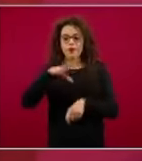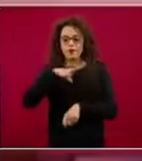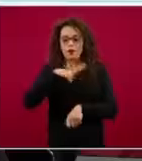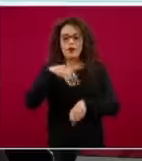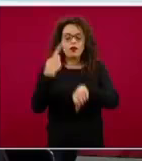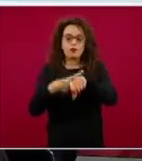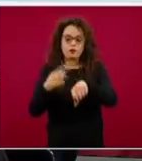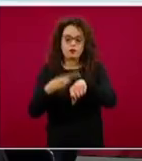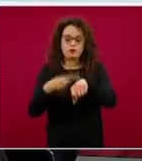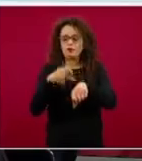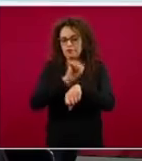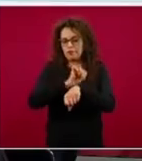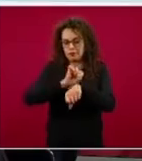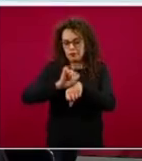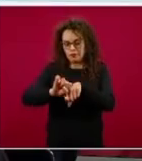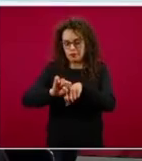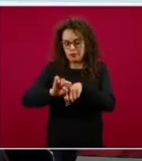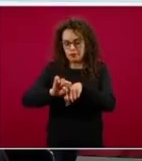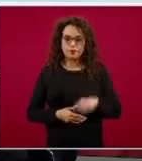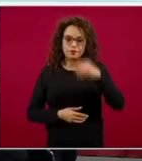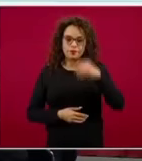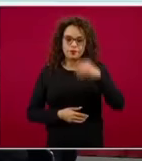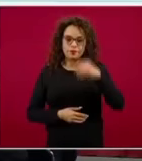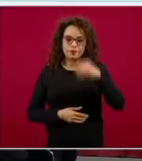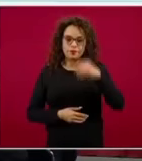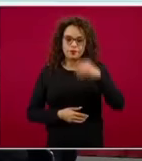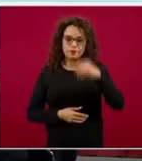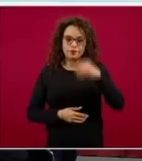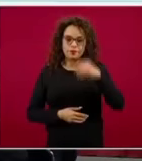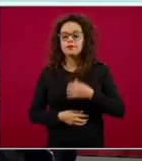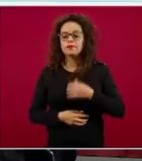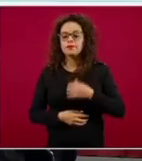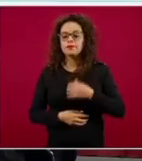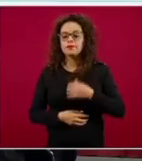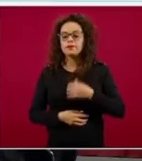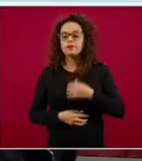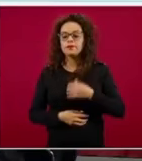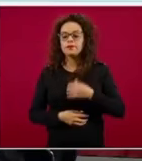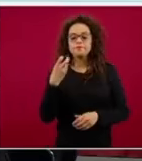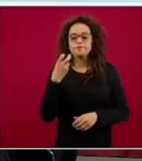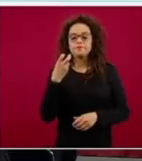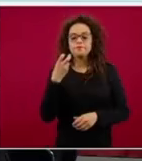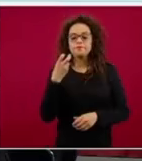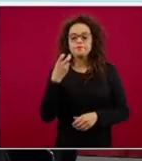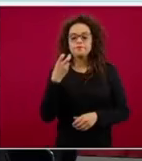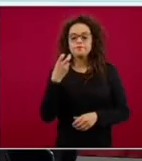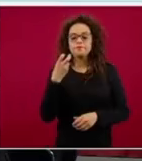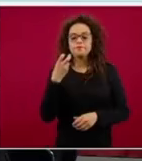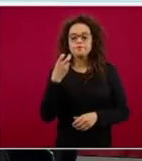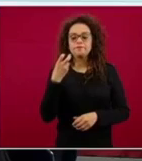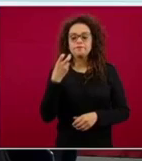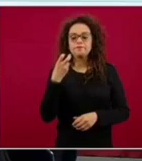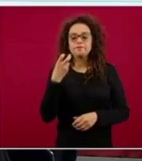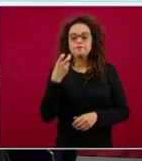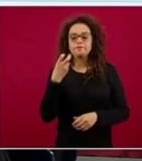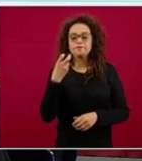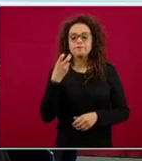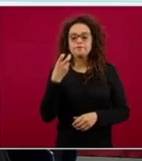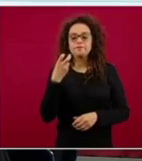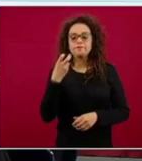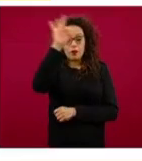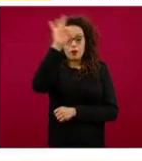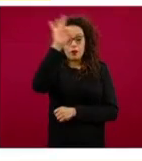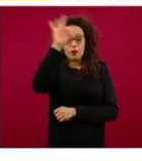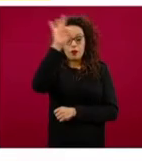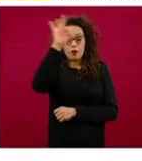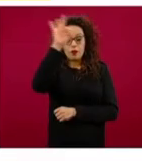leve. Entonces, esta letalidad cercana al 10% no puede compararse